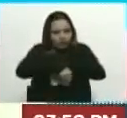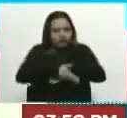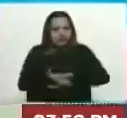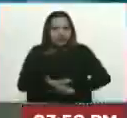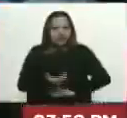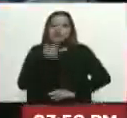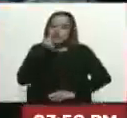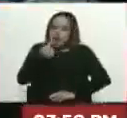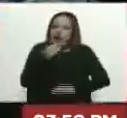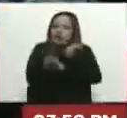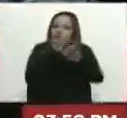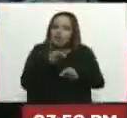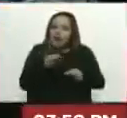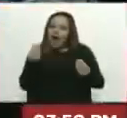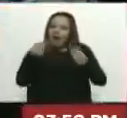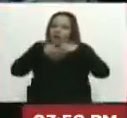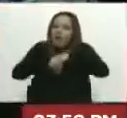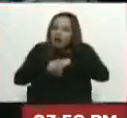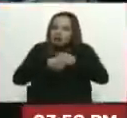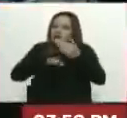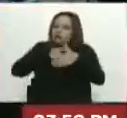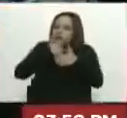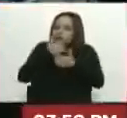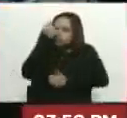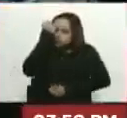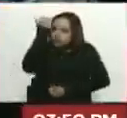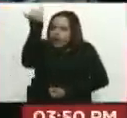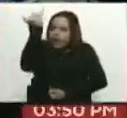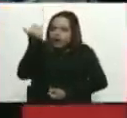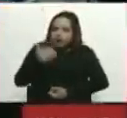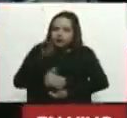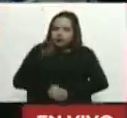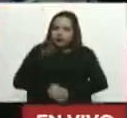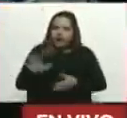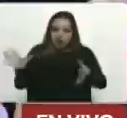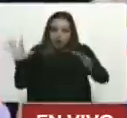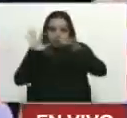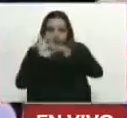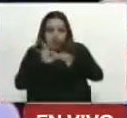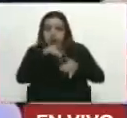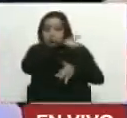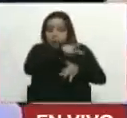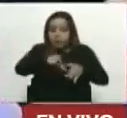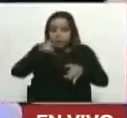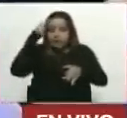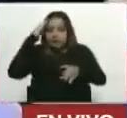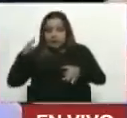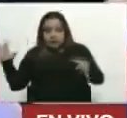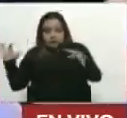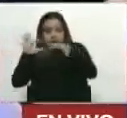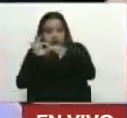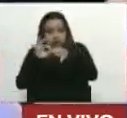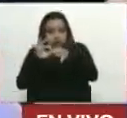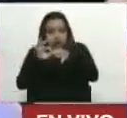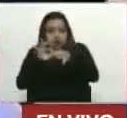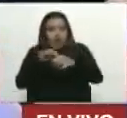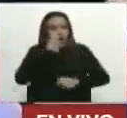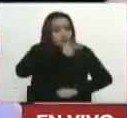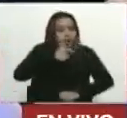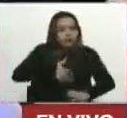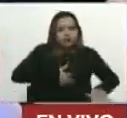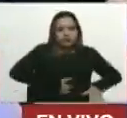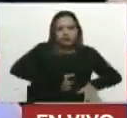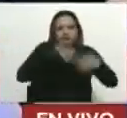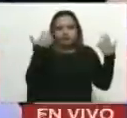digámoslo de esa manera, una alianza conspirativa con los militares en los cuarteles. Era un pueblo enardecido